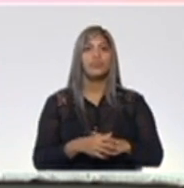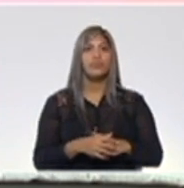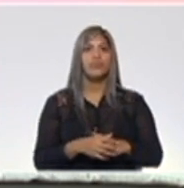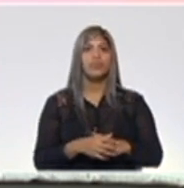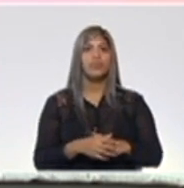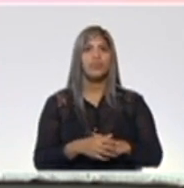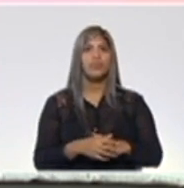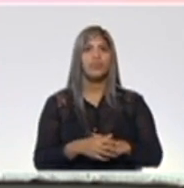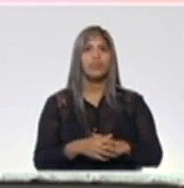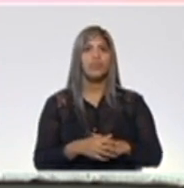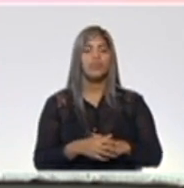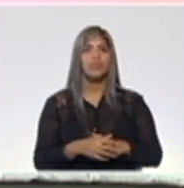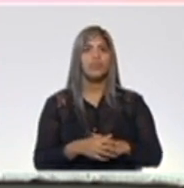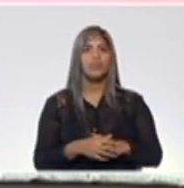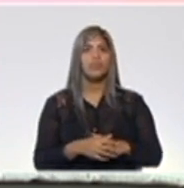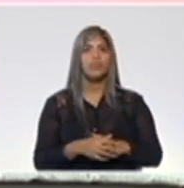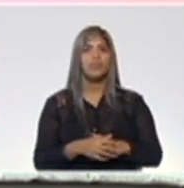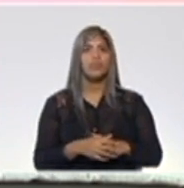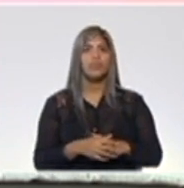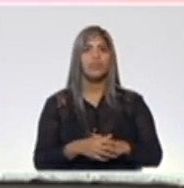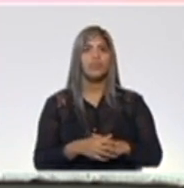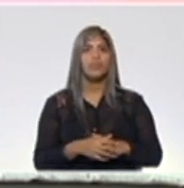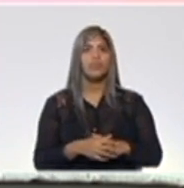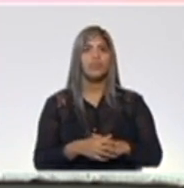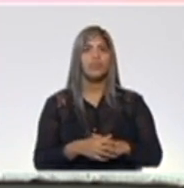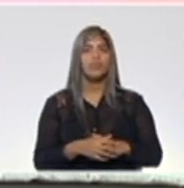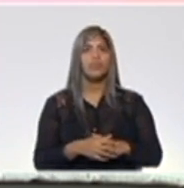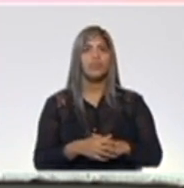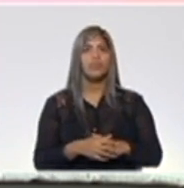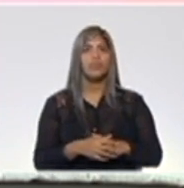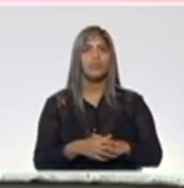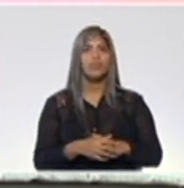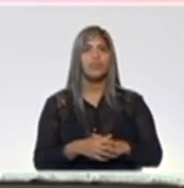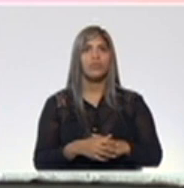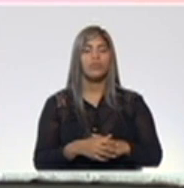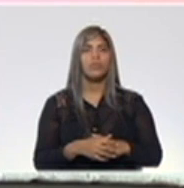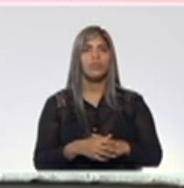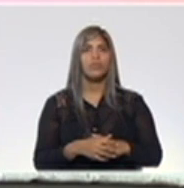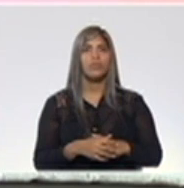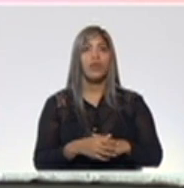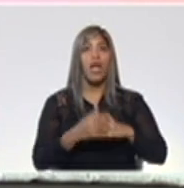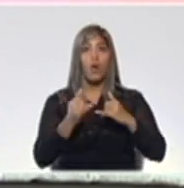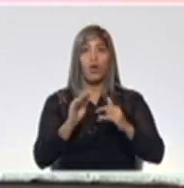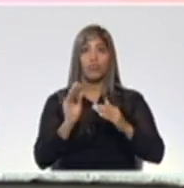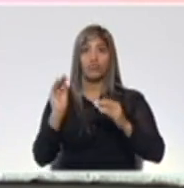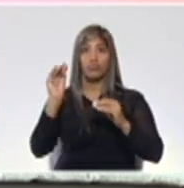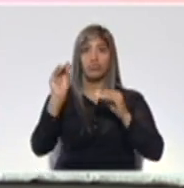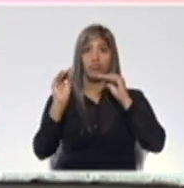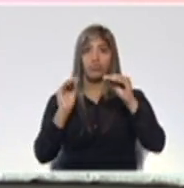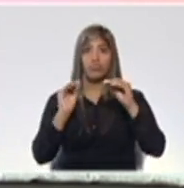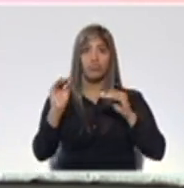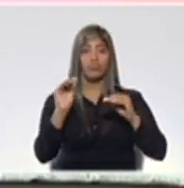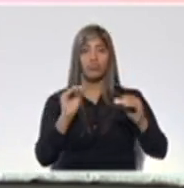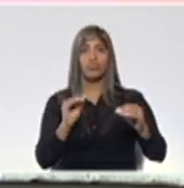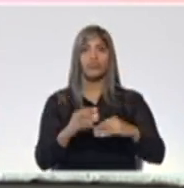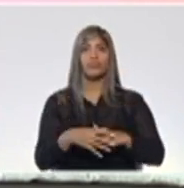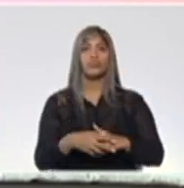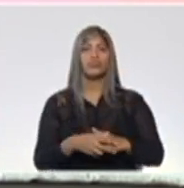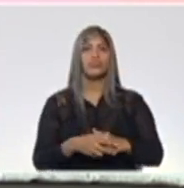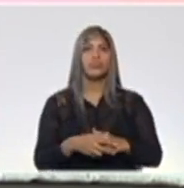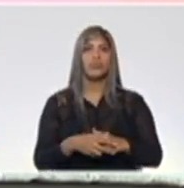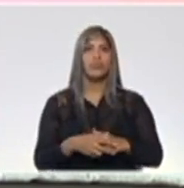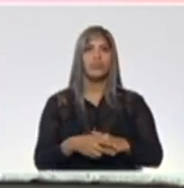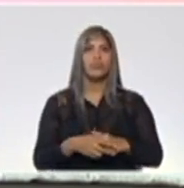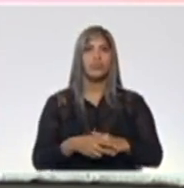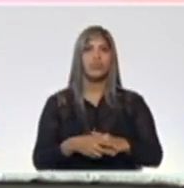vamos a colocarle a cada uno de los triángulos rectángulos que